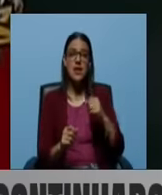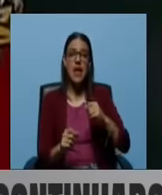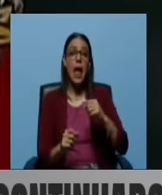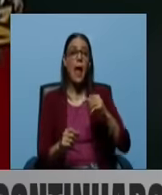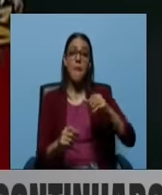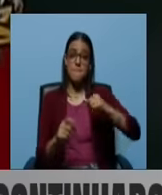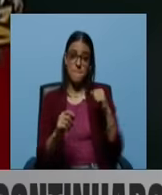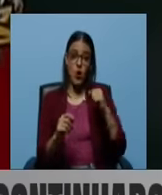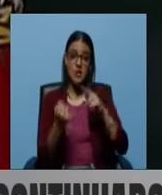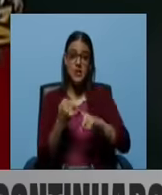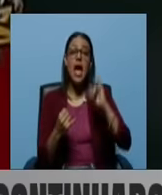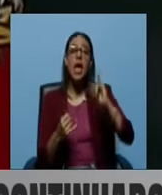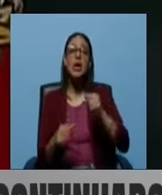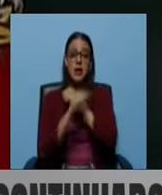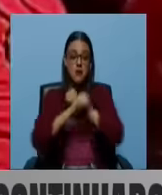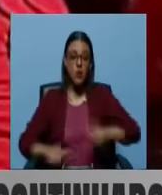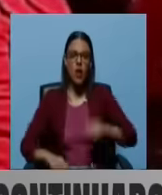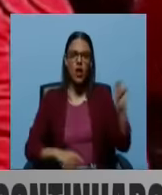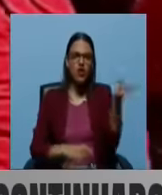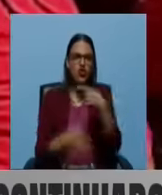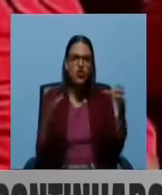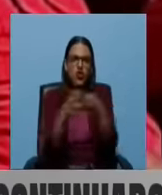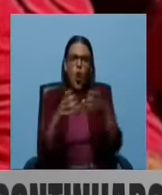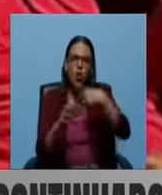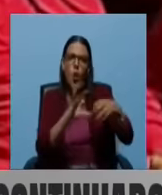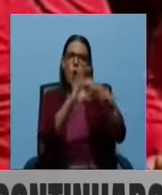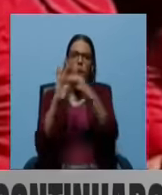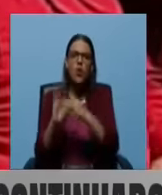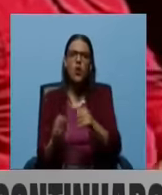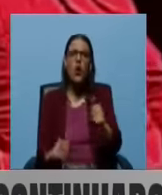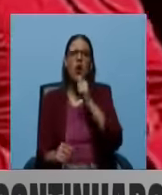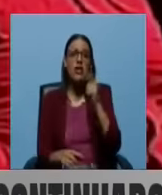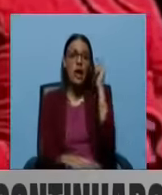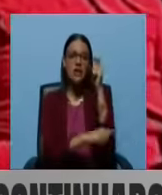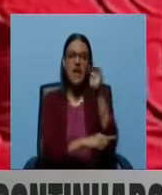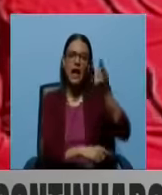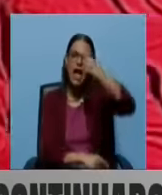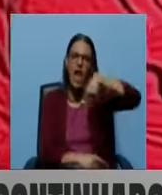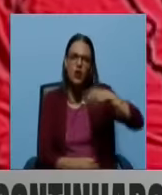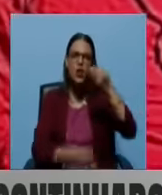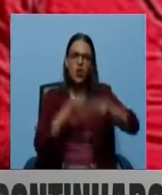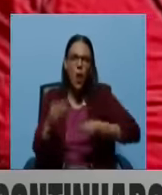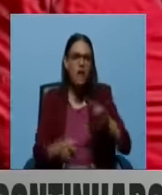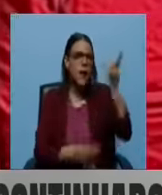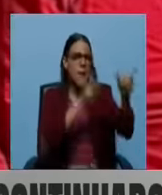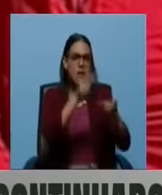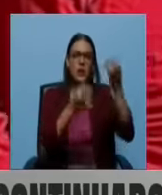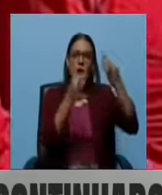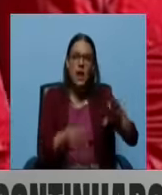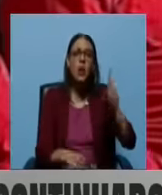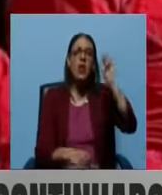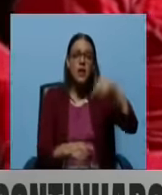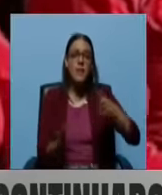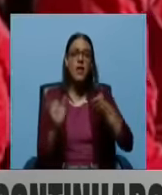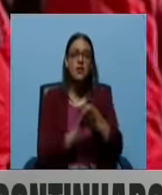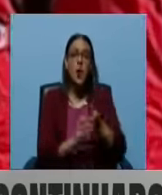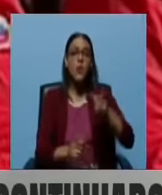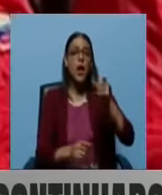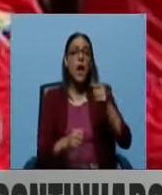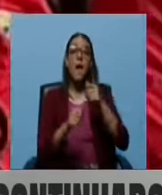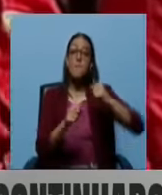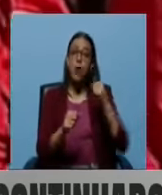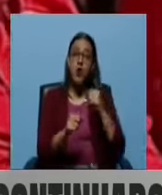cívico-militar-policial. ¿Y a quién le corresponde esa tarea de pasar de lo cívico-militar a lo